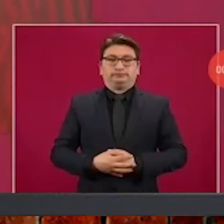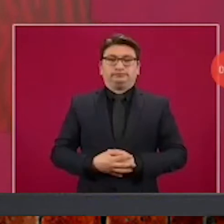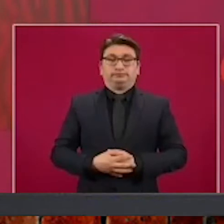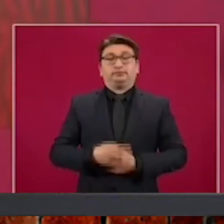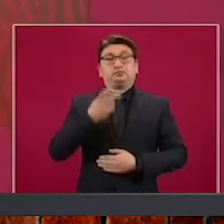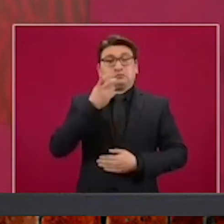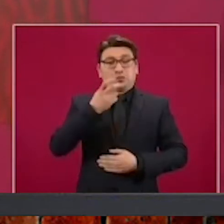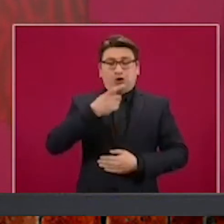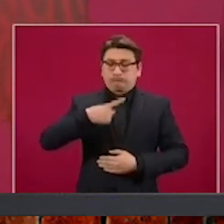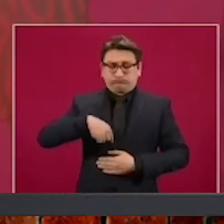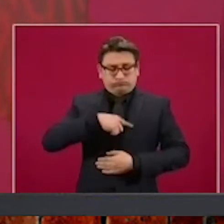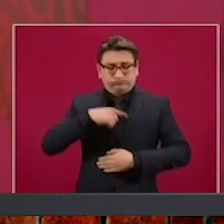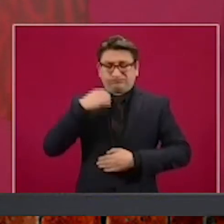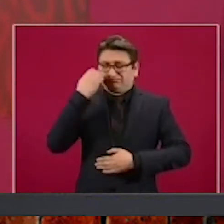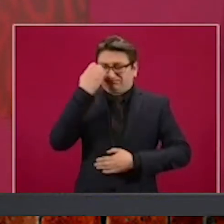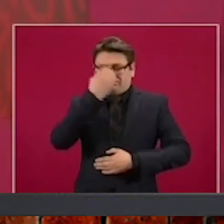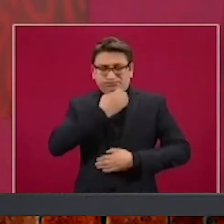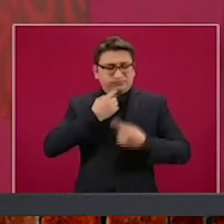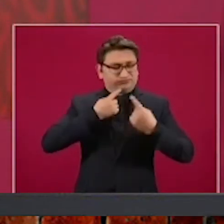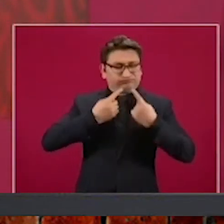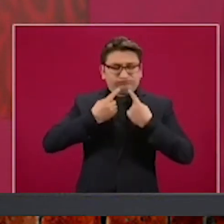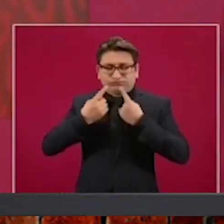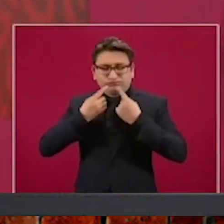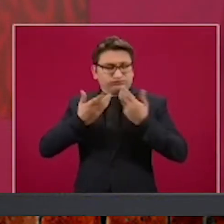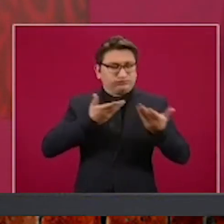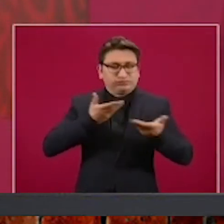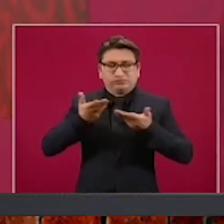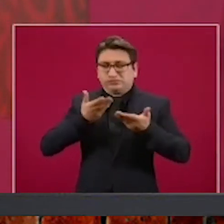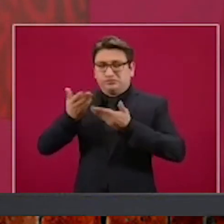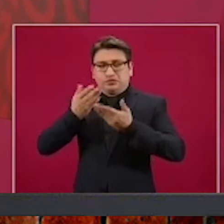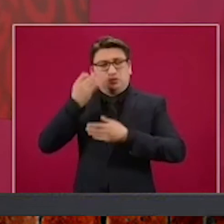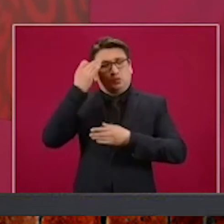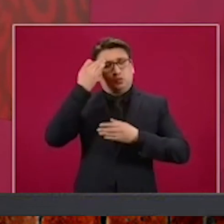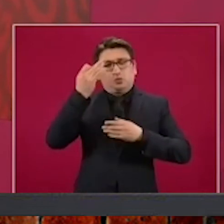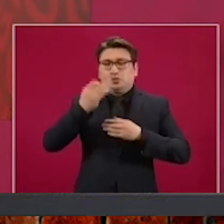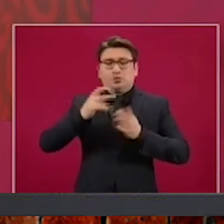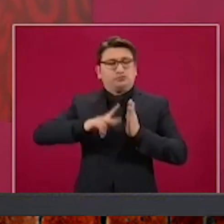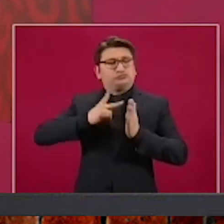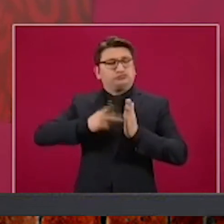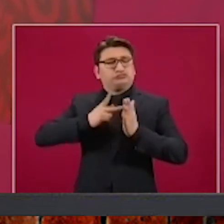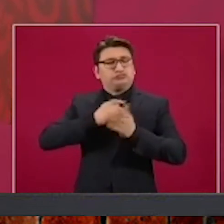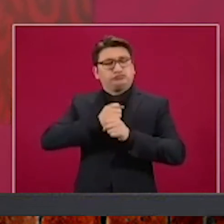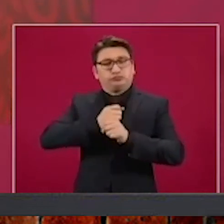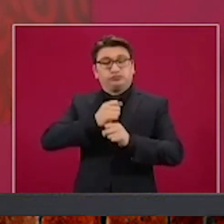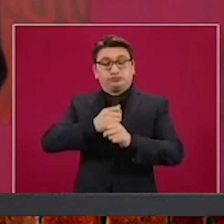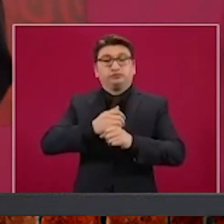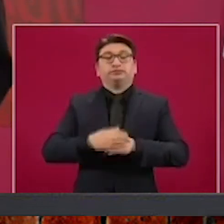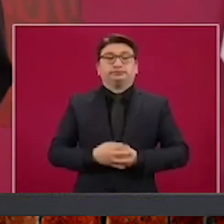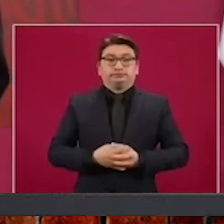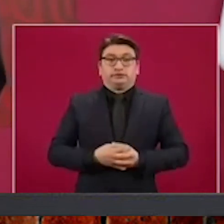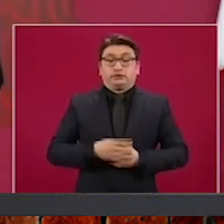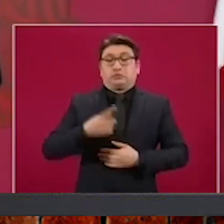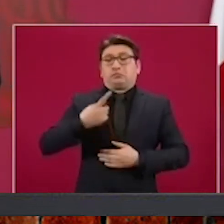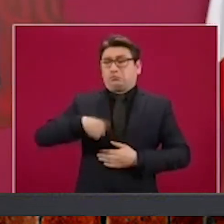Mientras tanto, el presidente Andrés Manuel López Obrador presentó este día la Guía Ética para la Transformación de México, con la cual,